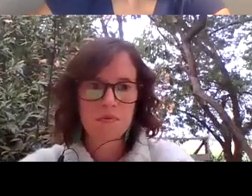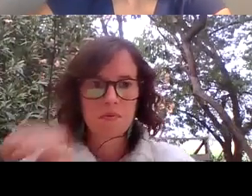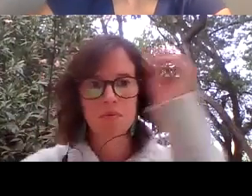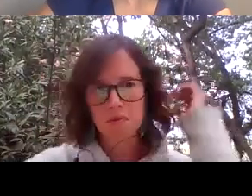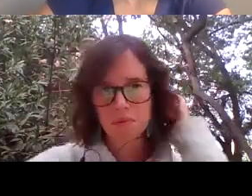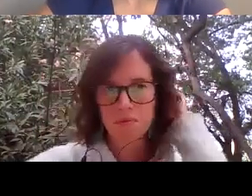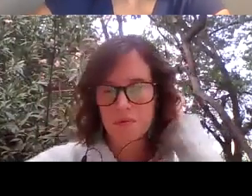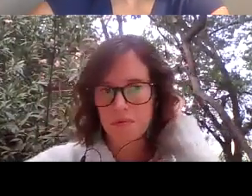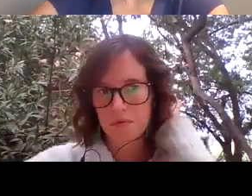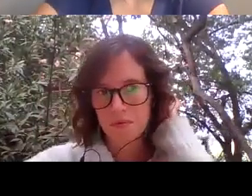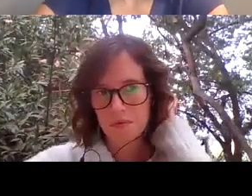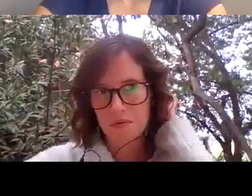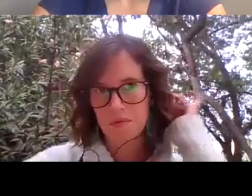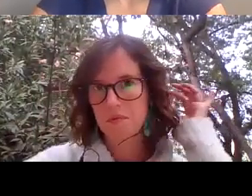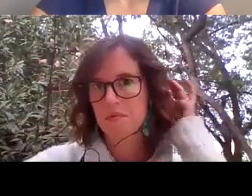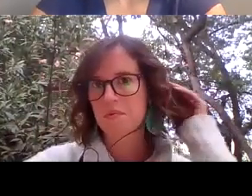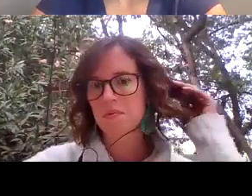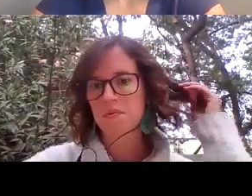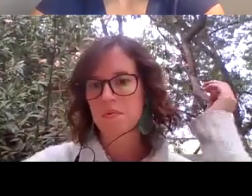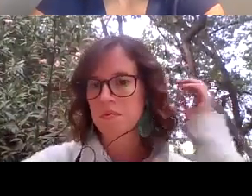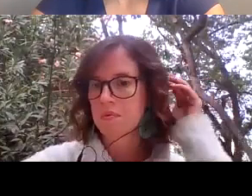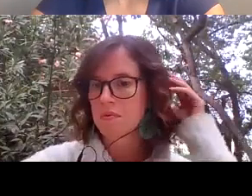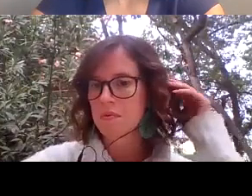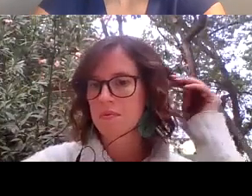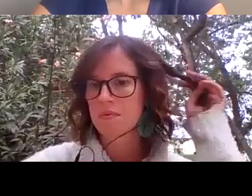Entonces, los escuchamos. Muchas gracias.